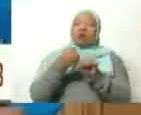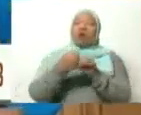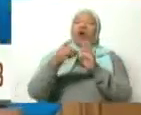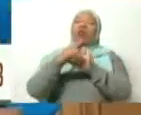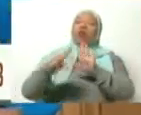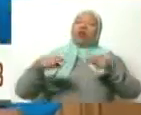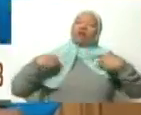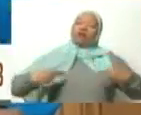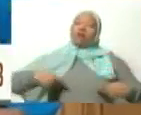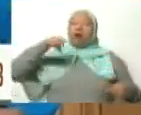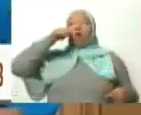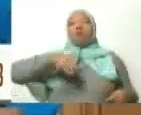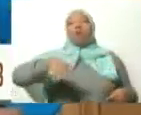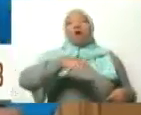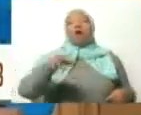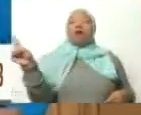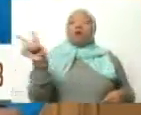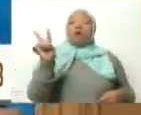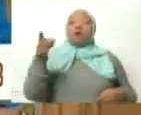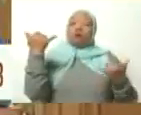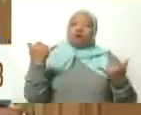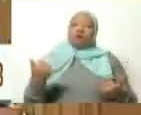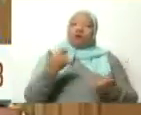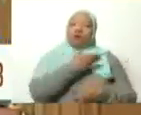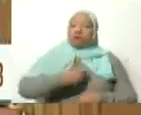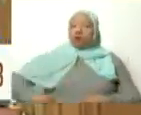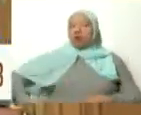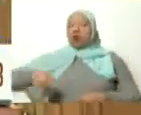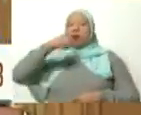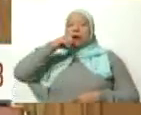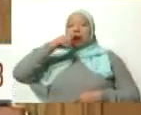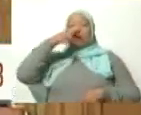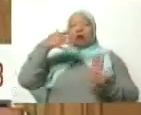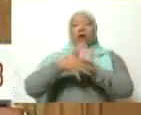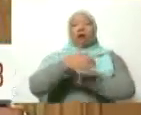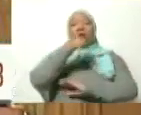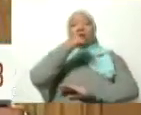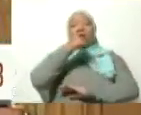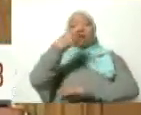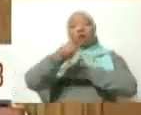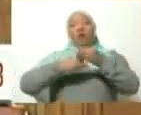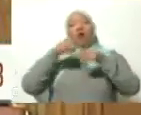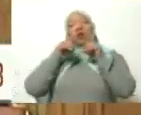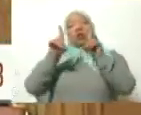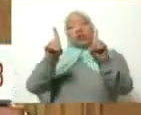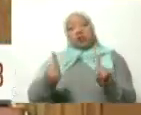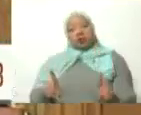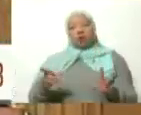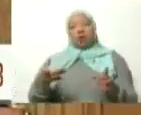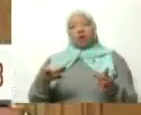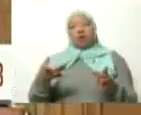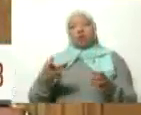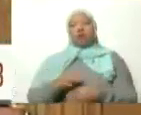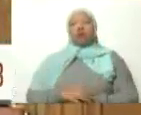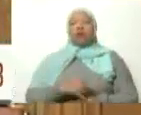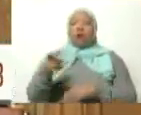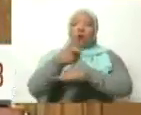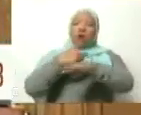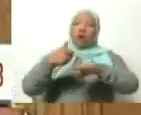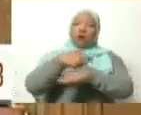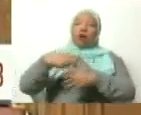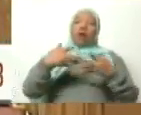humanos del pueblo venezolano. Y es por ello que el presidente Nicolás Maduro tomó la decisión de llevar al gobierno